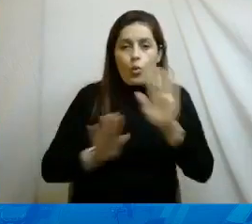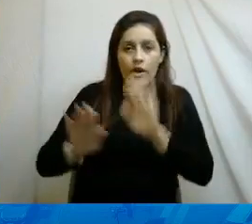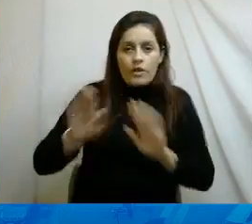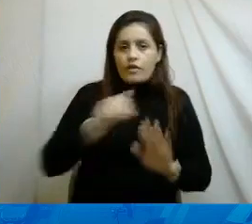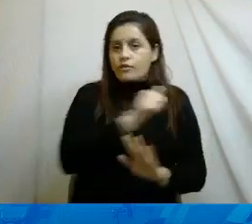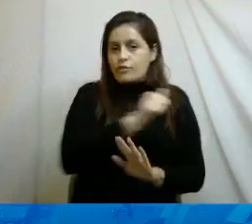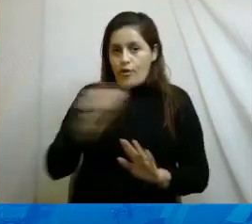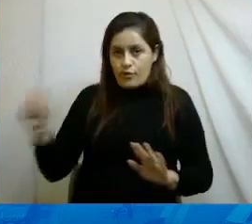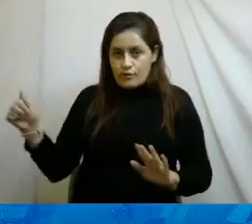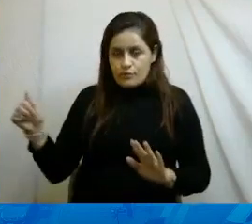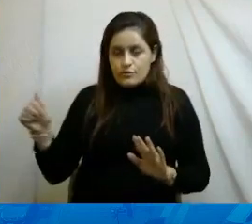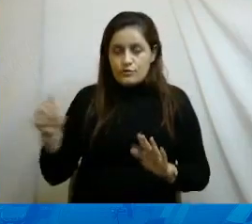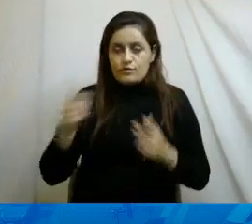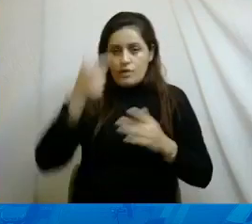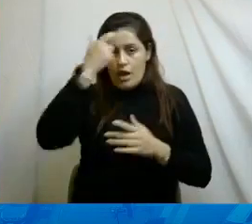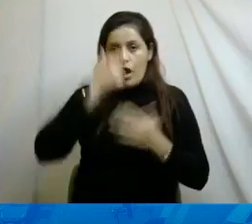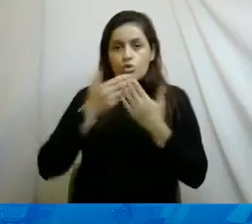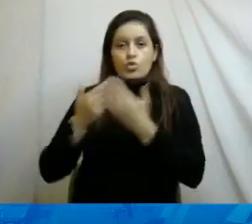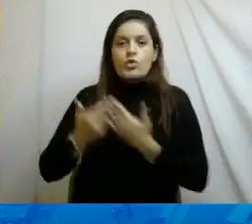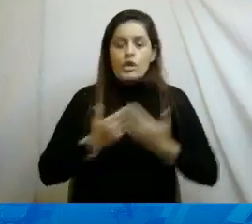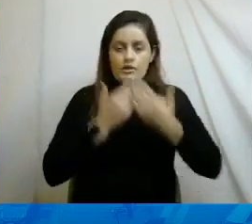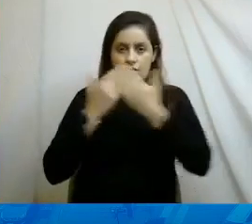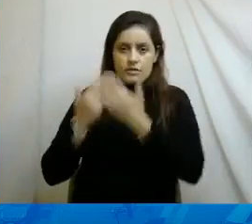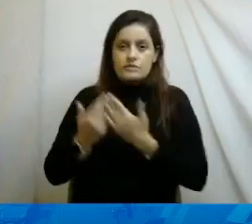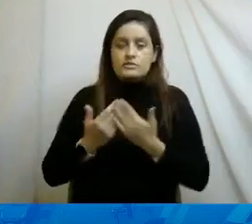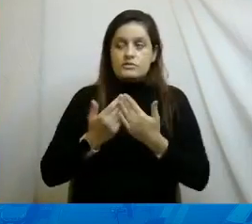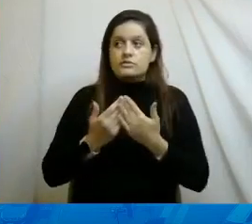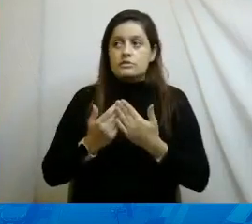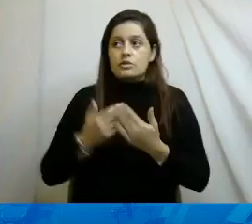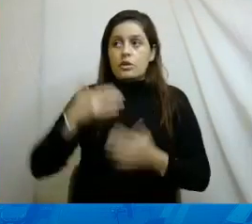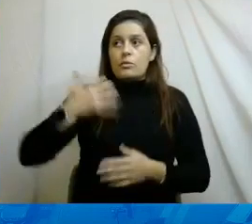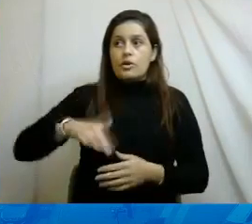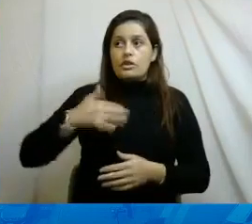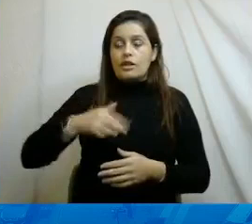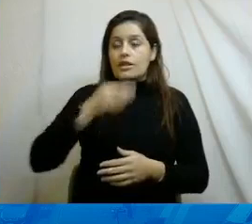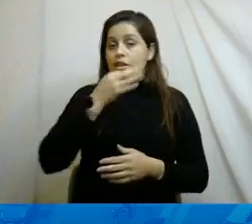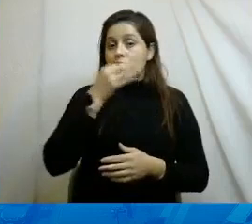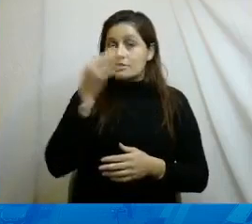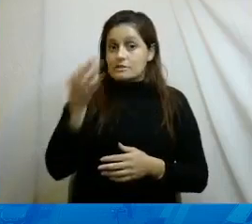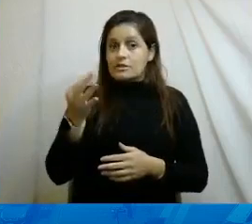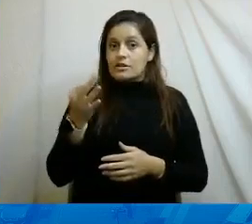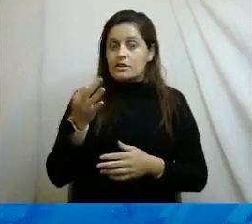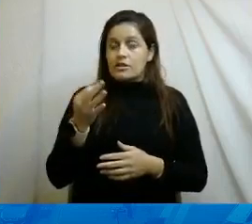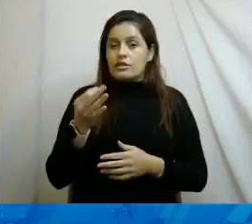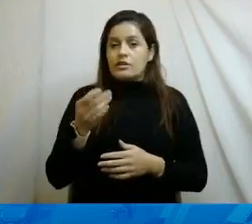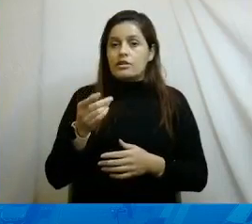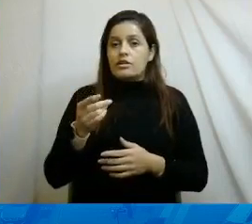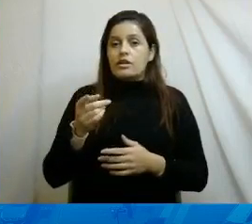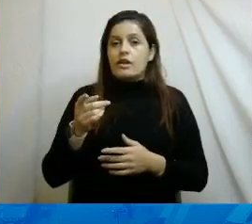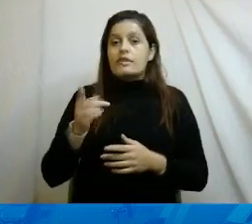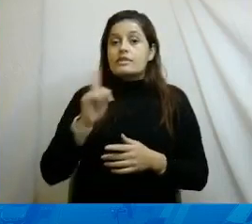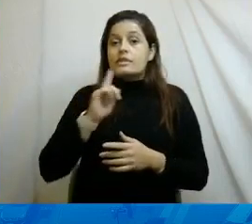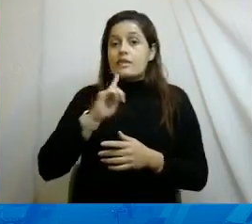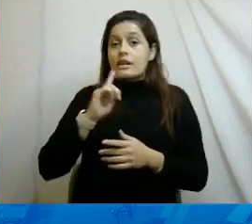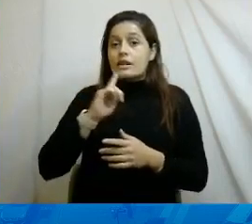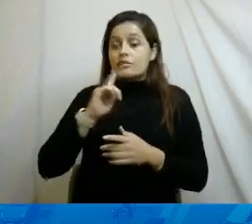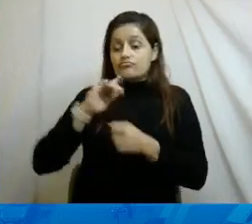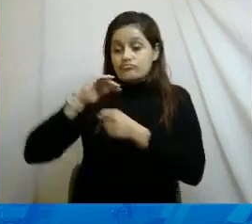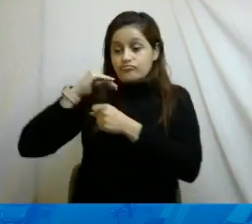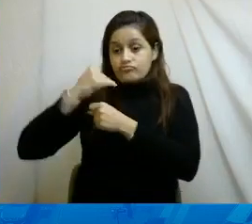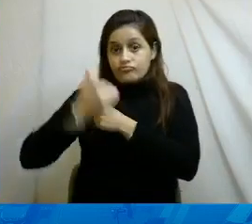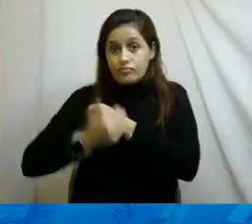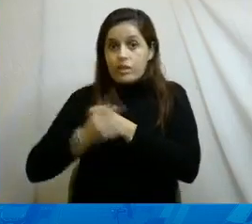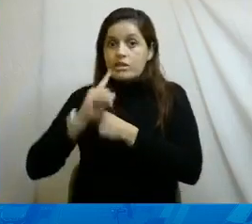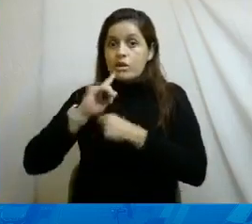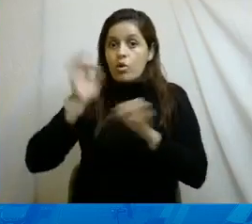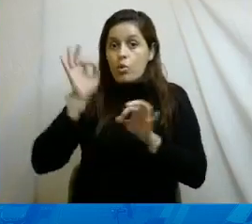nuestras estudiantes. Cabe destacar que debido a existir medidas de protección abiertas en tribunales de familia